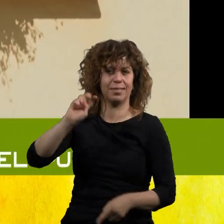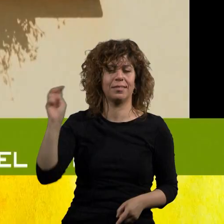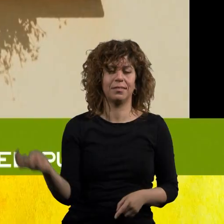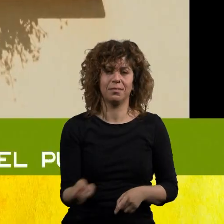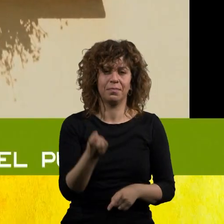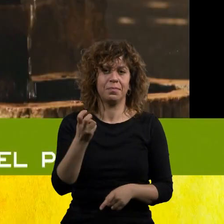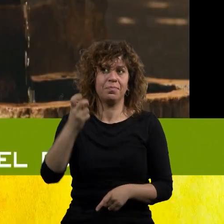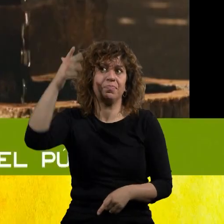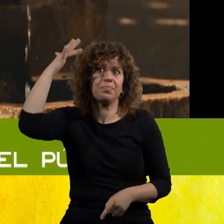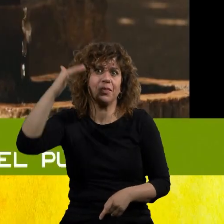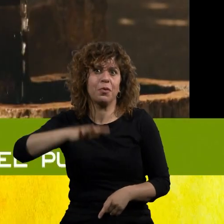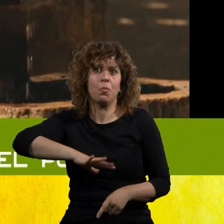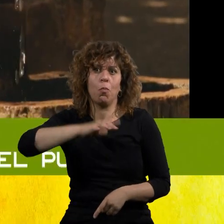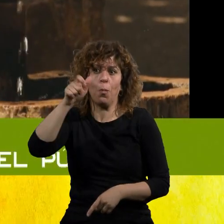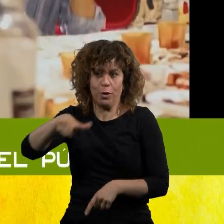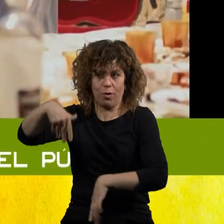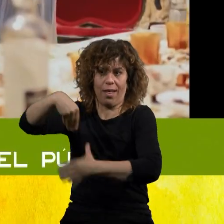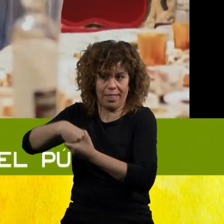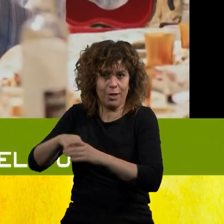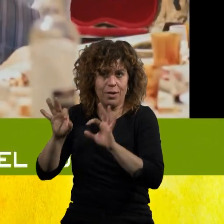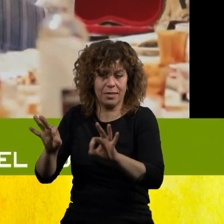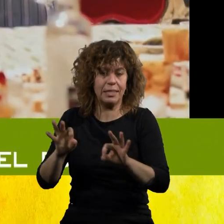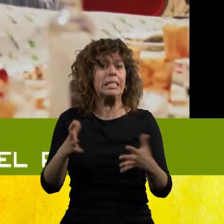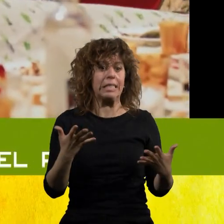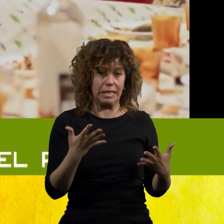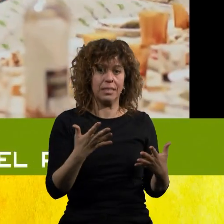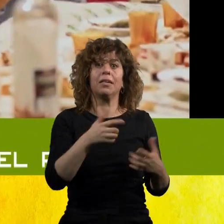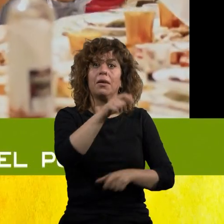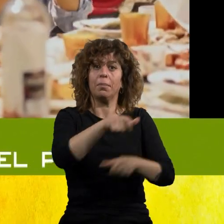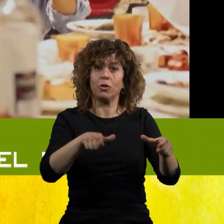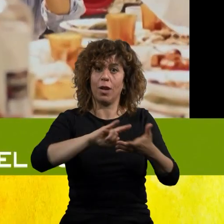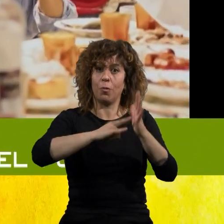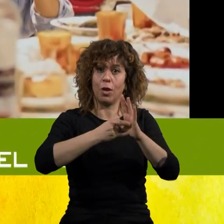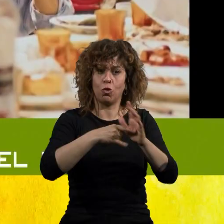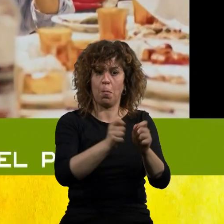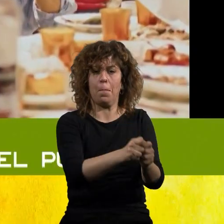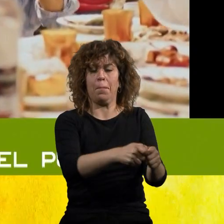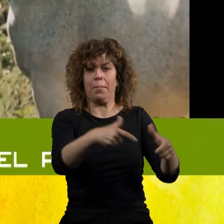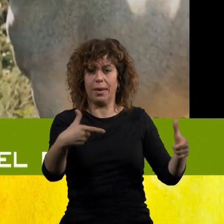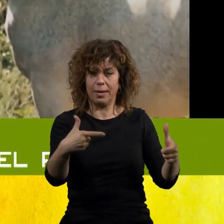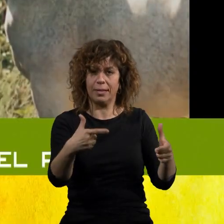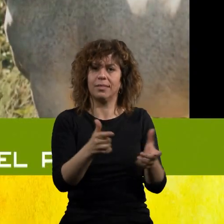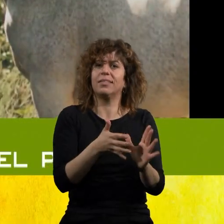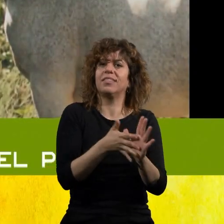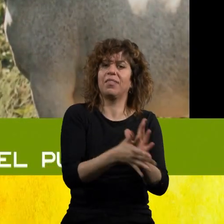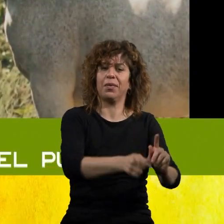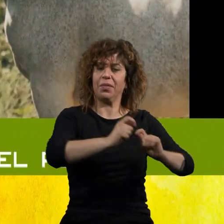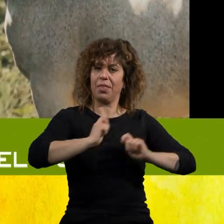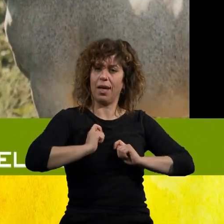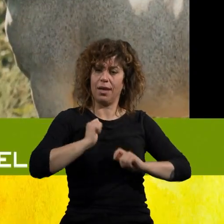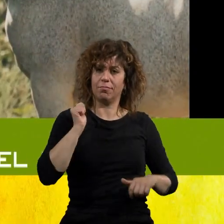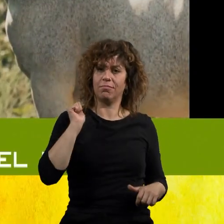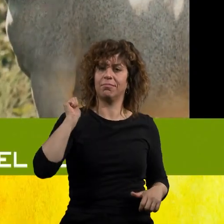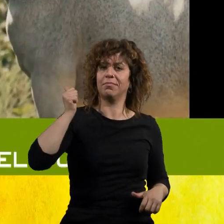también que beben de los músicos que la forman, Claro, ¿no? cuantas más personas hay en un proyecto, yo creo que es una manera también de enriquecer un poco